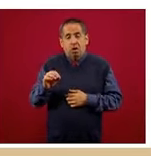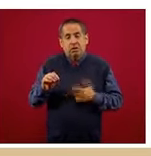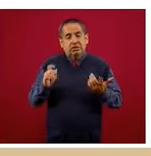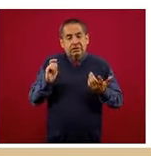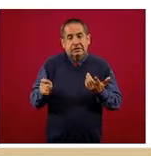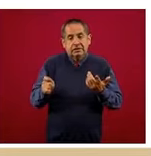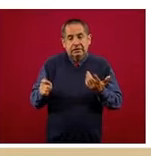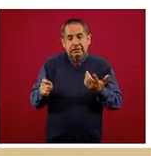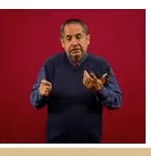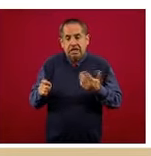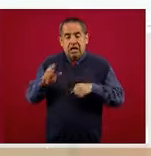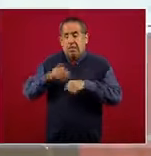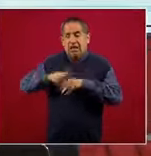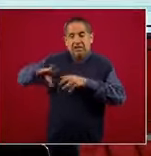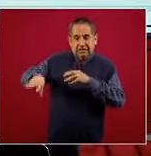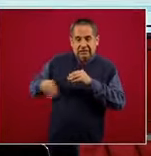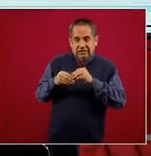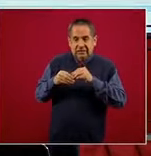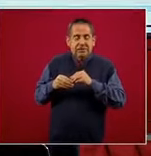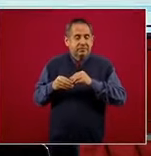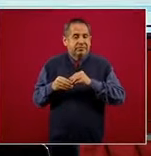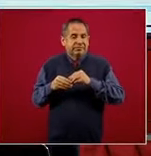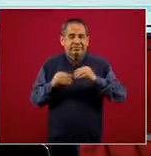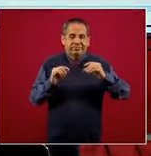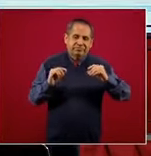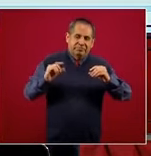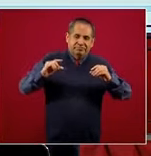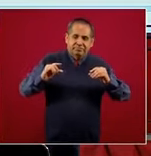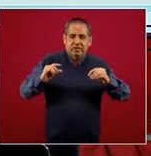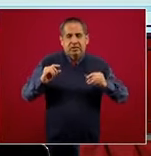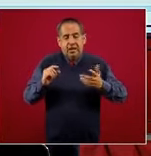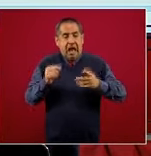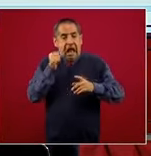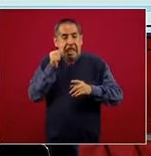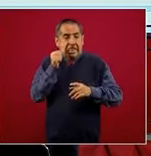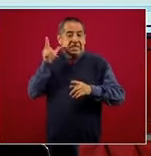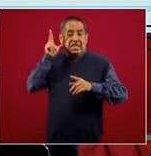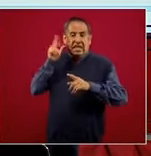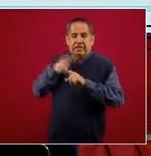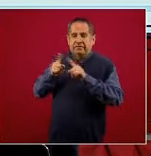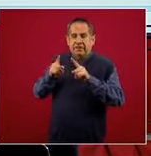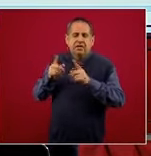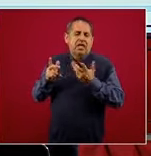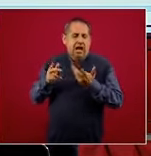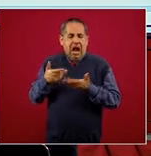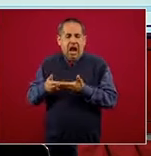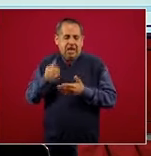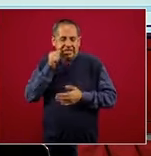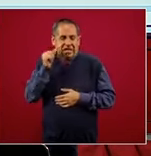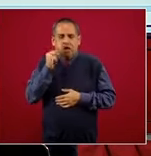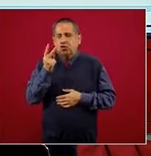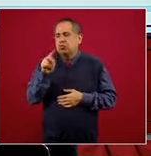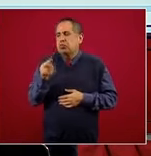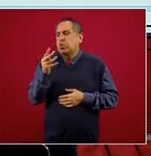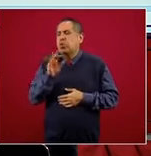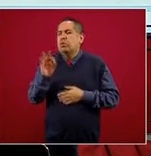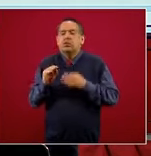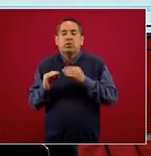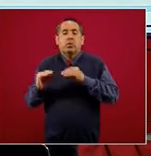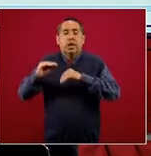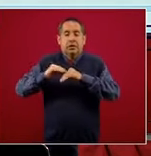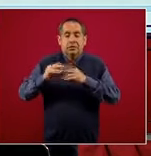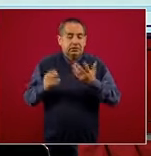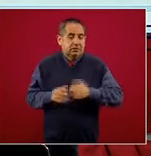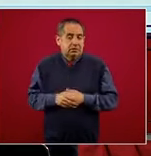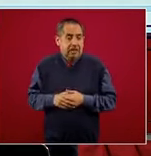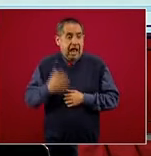2.4% en relación al acumulado que teníamos de casos el día de ayer. Iniciamos en un momento determinado con incrementos